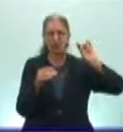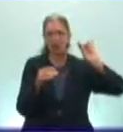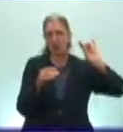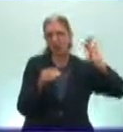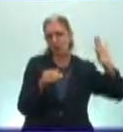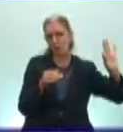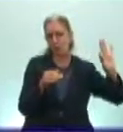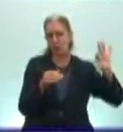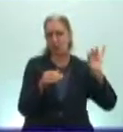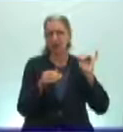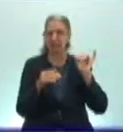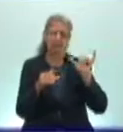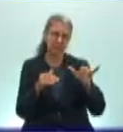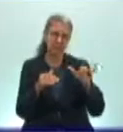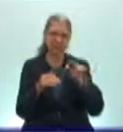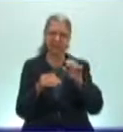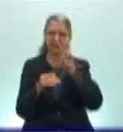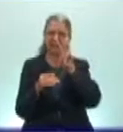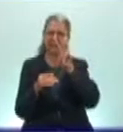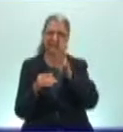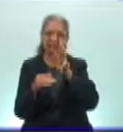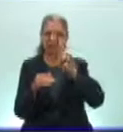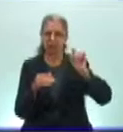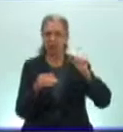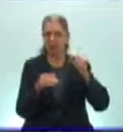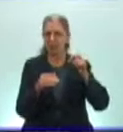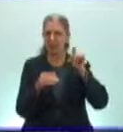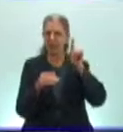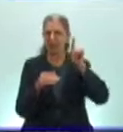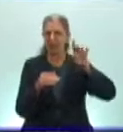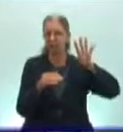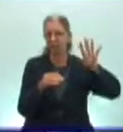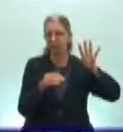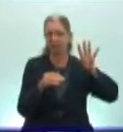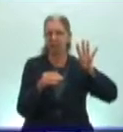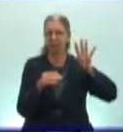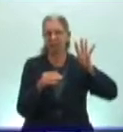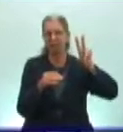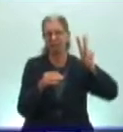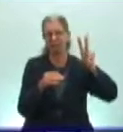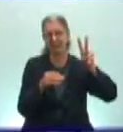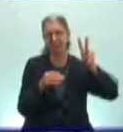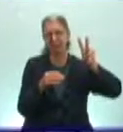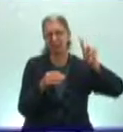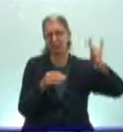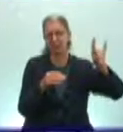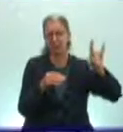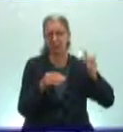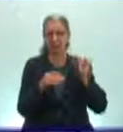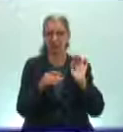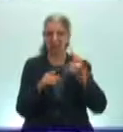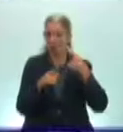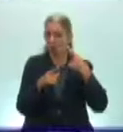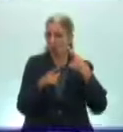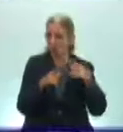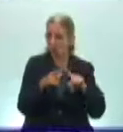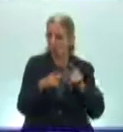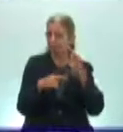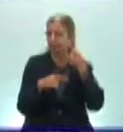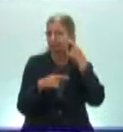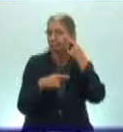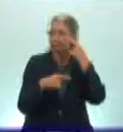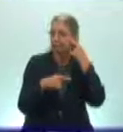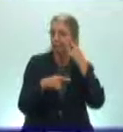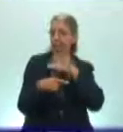3.1429. Arquímedes llegó a un polígono de 96 lados, pero el matemático chino Zhu Chongxi usó un polígono